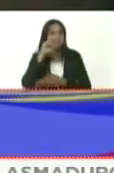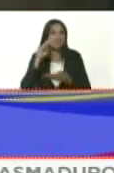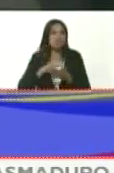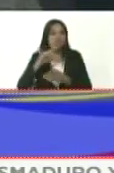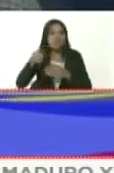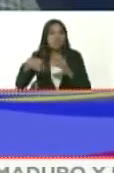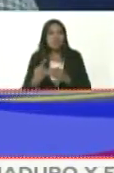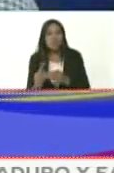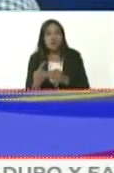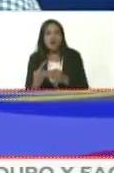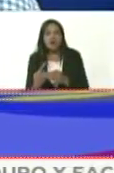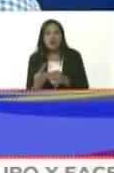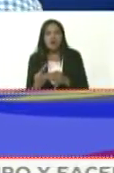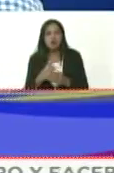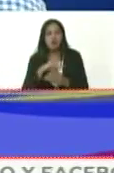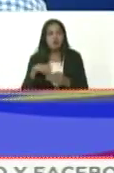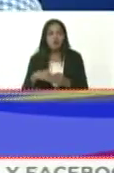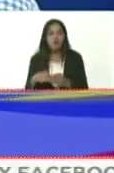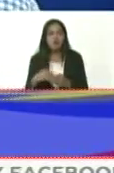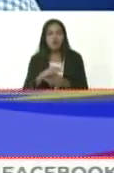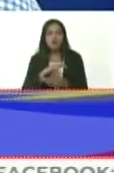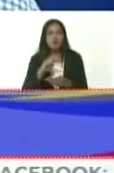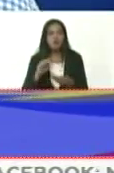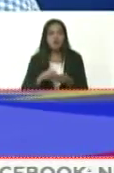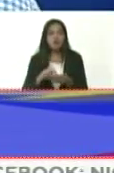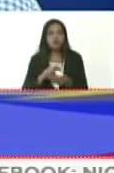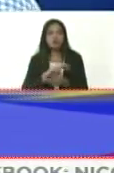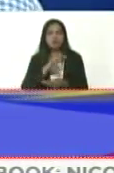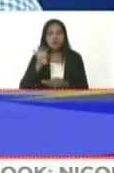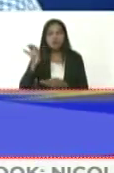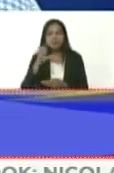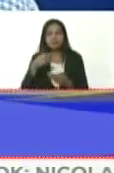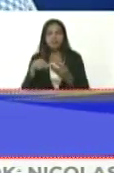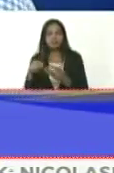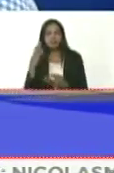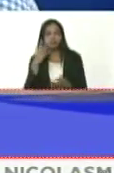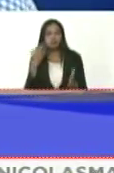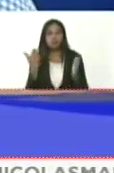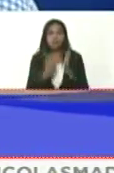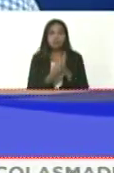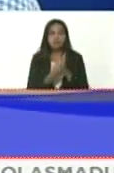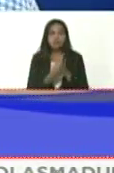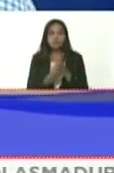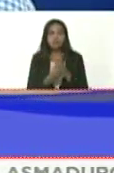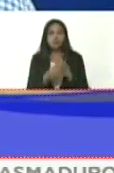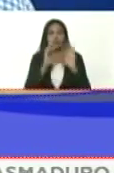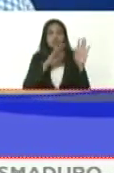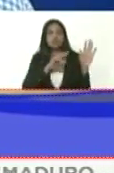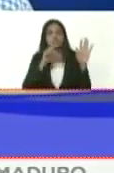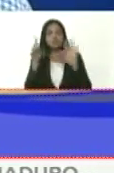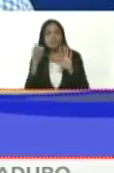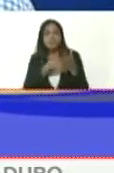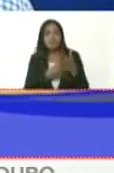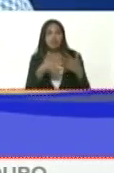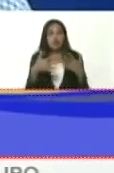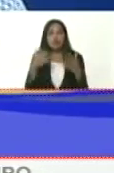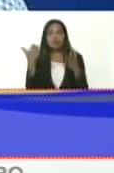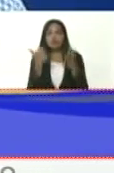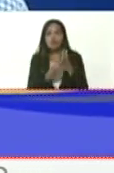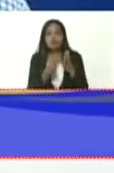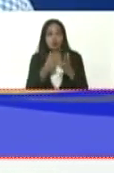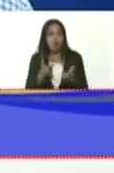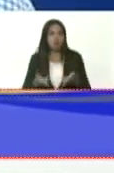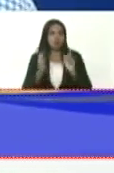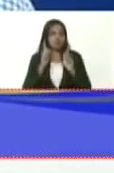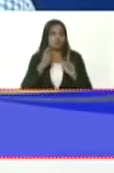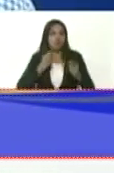luego producción de países aliados. Aquí tenemos el ejemplo de las inyectadoras. Nosotros tenemos 17 millones de inyectadoras